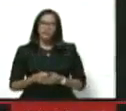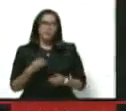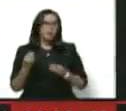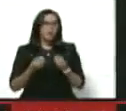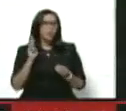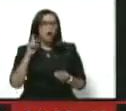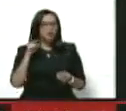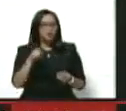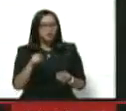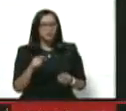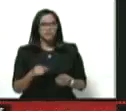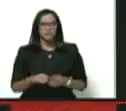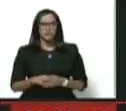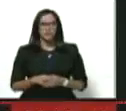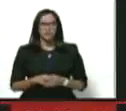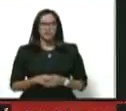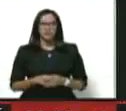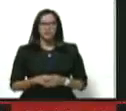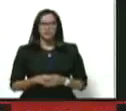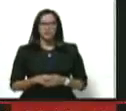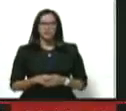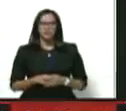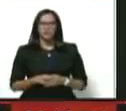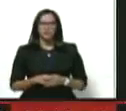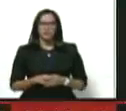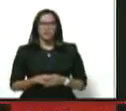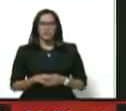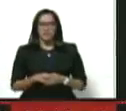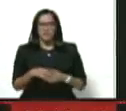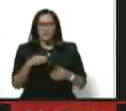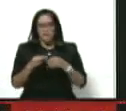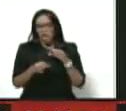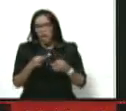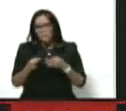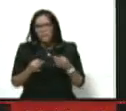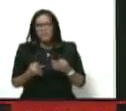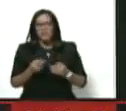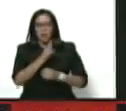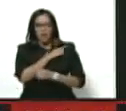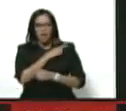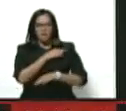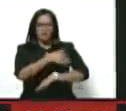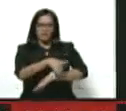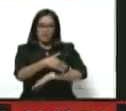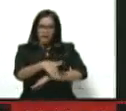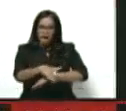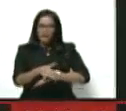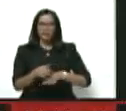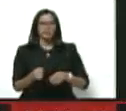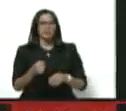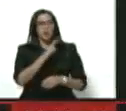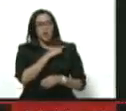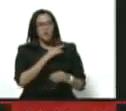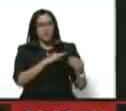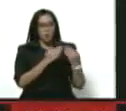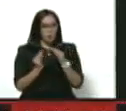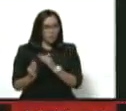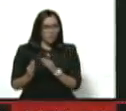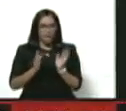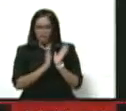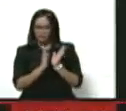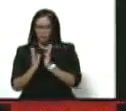ustedes? Y yo le conté, los jefes de calle, los jefes de comunidad, jefas de